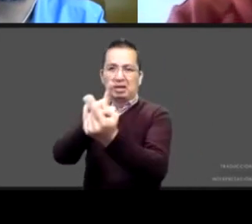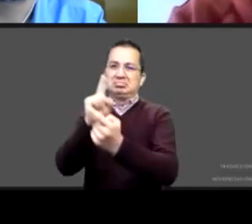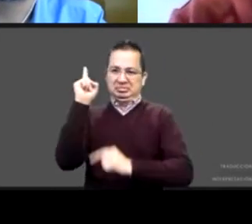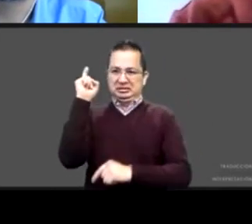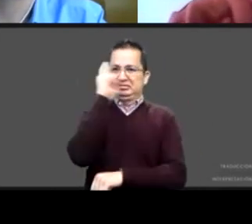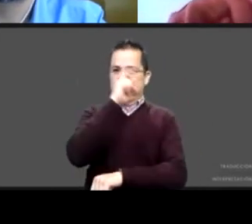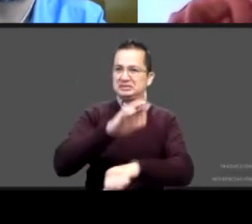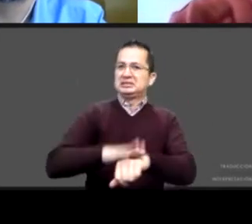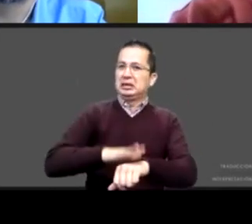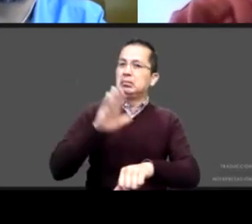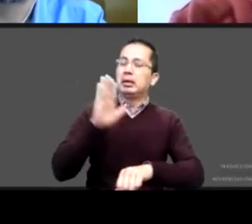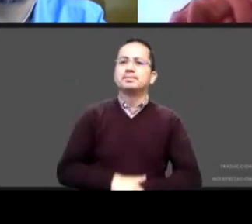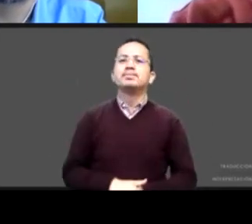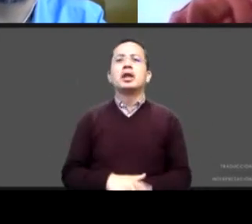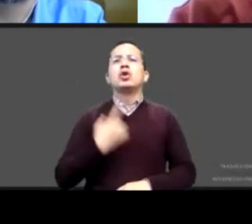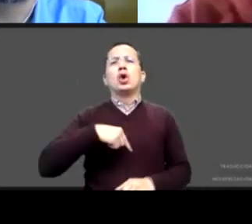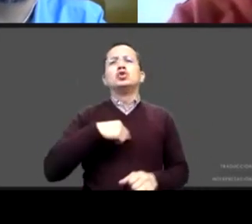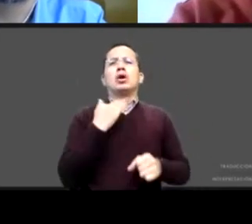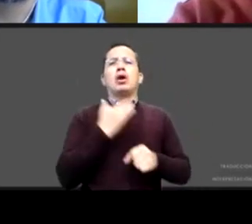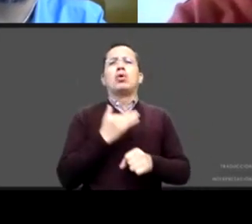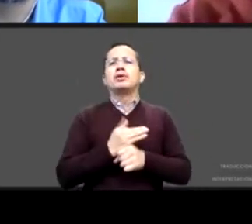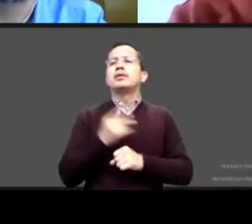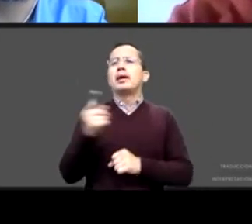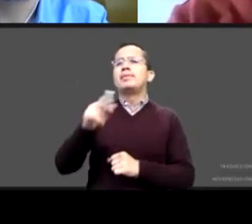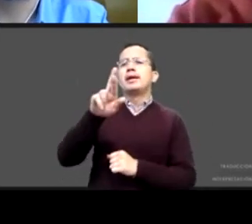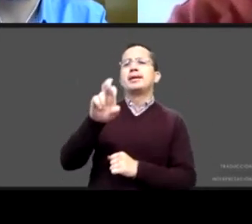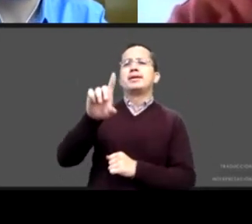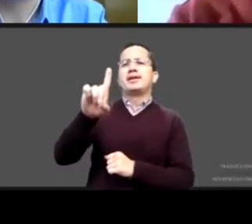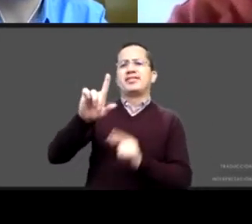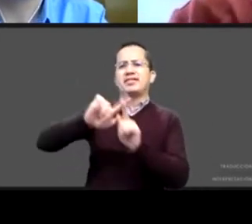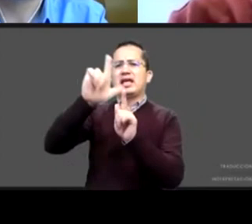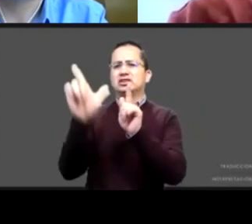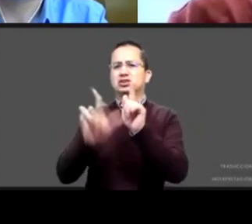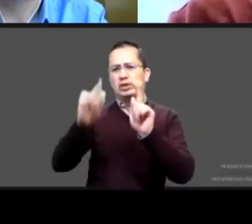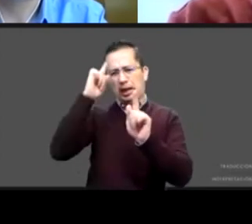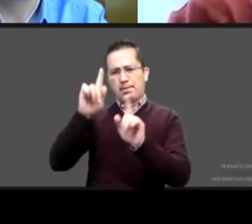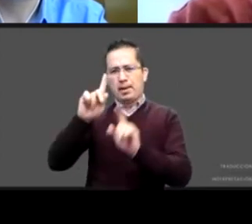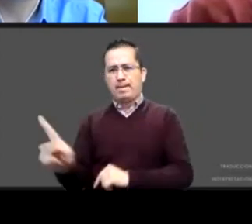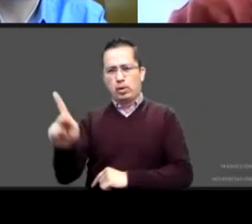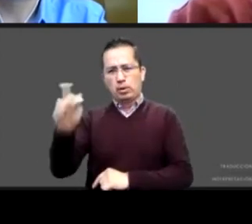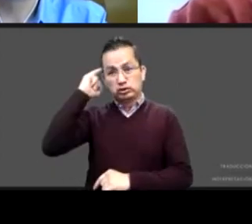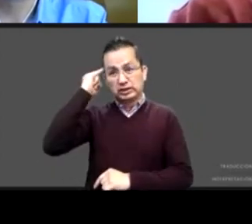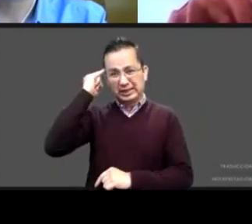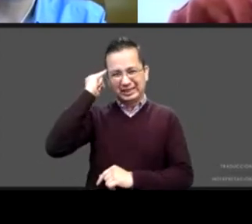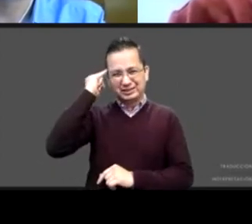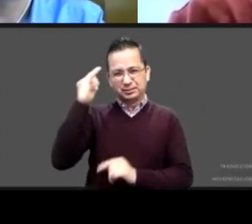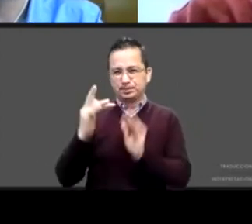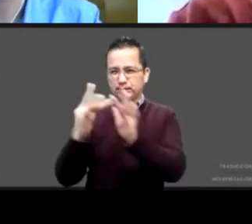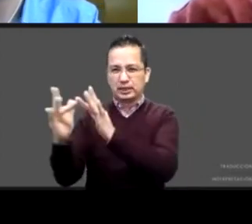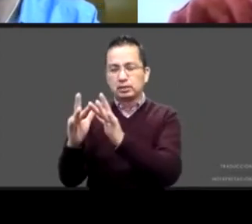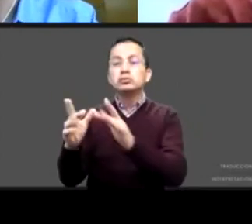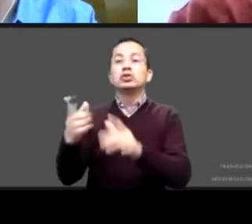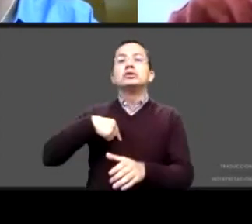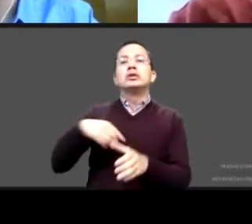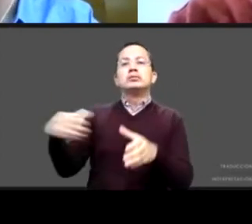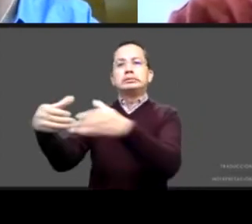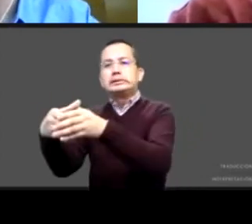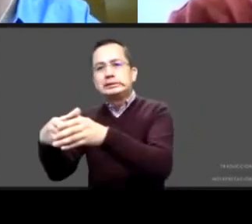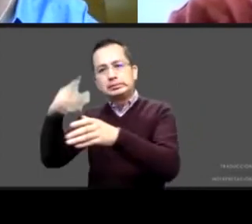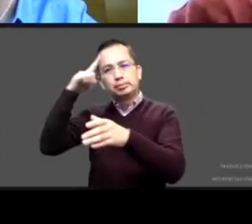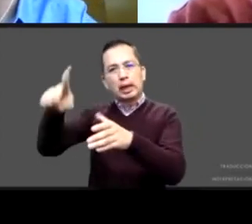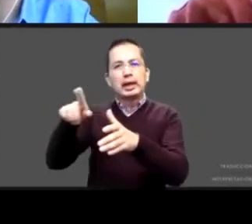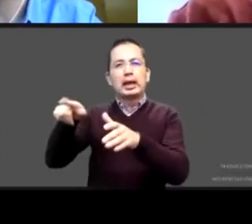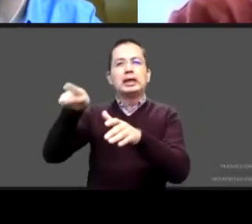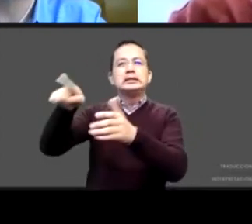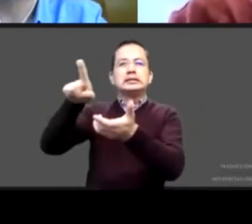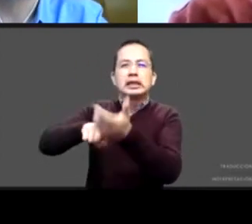Pueblos Indígenas, en donde hay spots que se van a estar pasando mensajes en lengua para que les puedan llegar a ellos. Obviamente sí va a